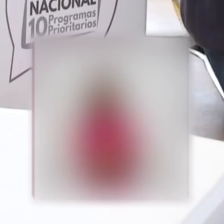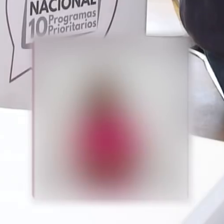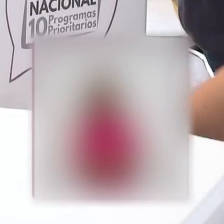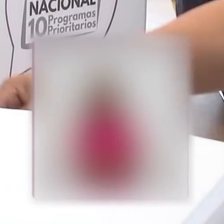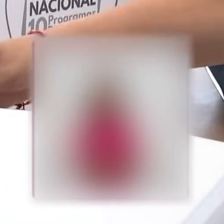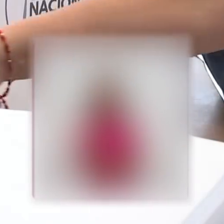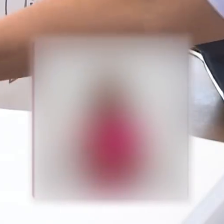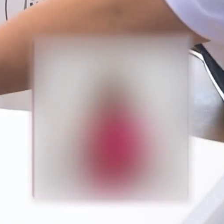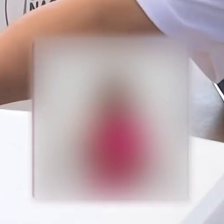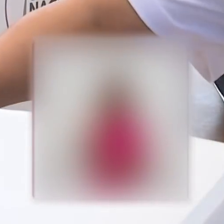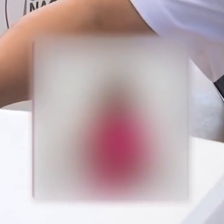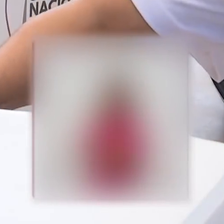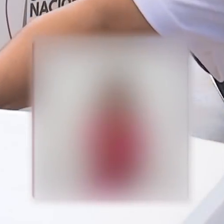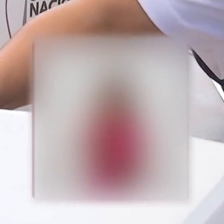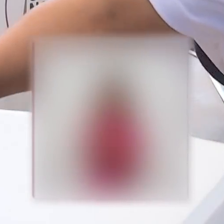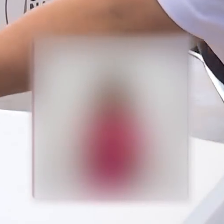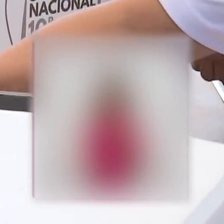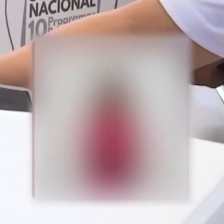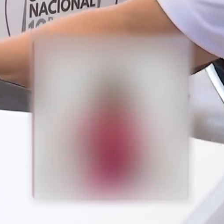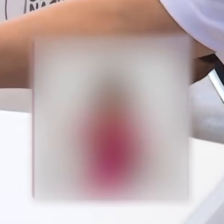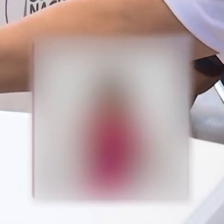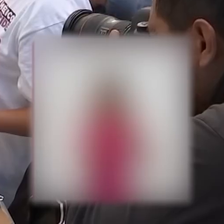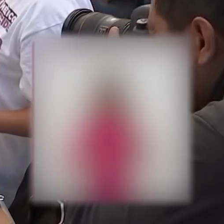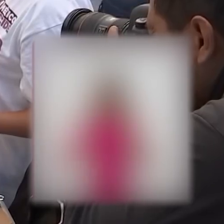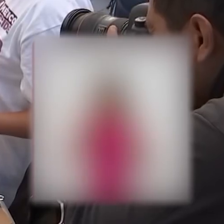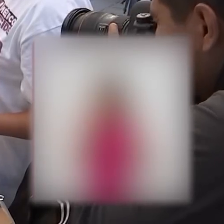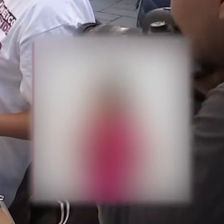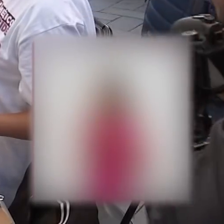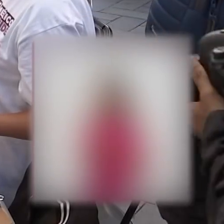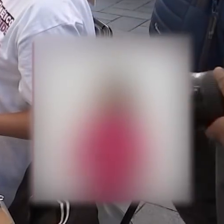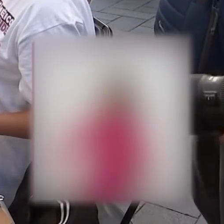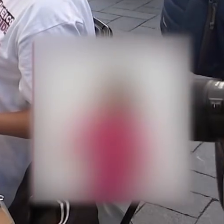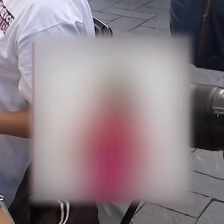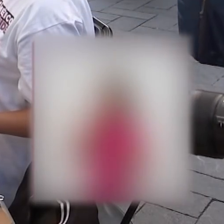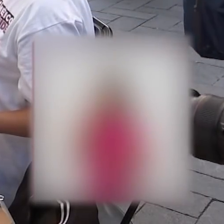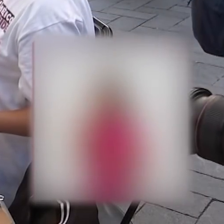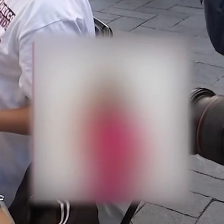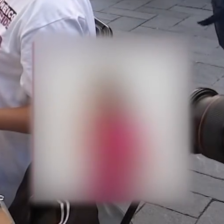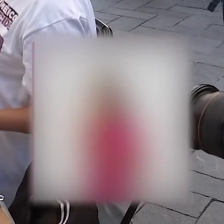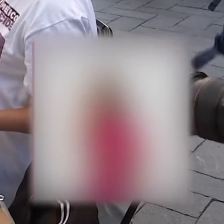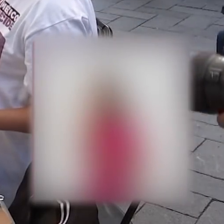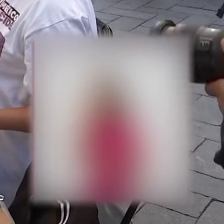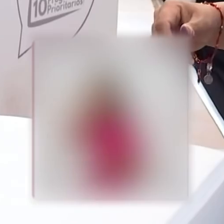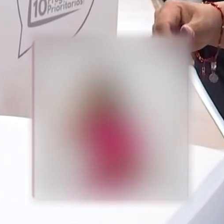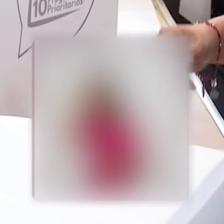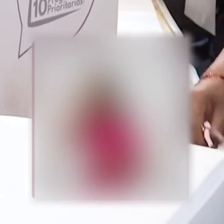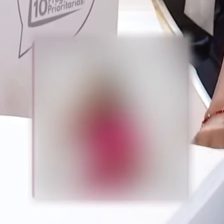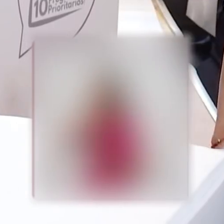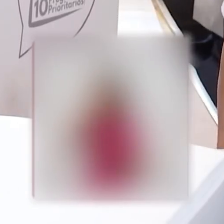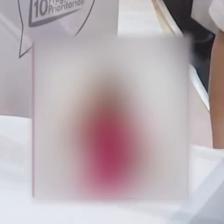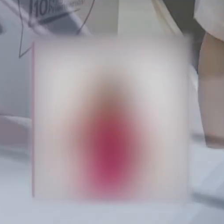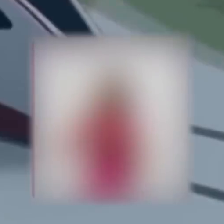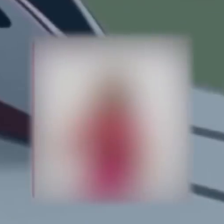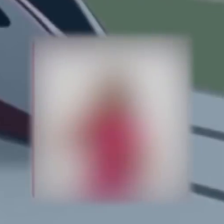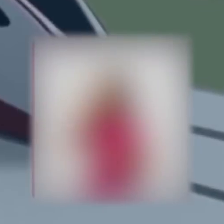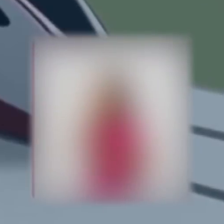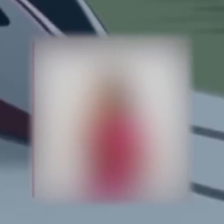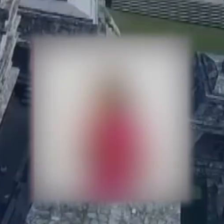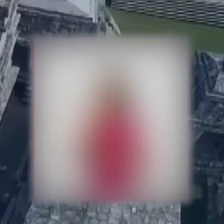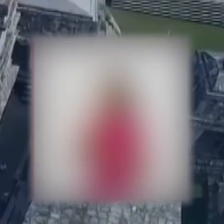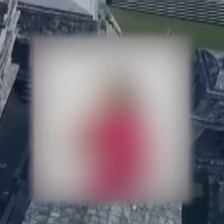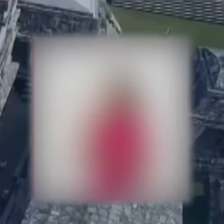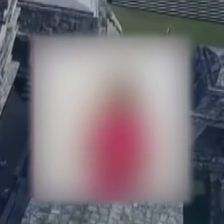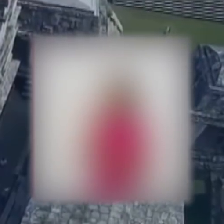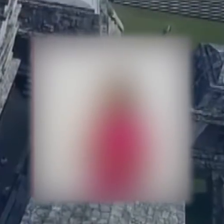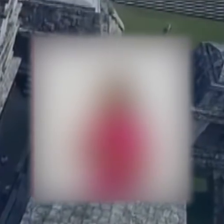su opinión en la segunda consulta nacional sobre 10 programas prioritarios de la nueva administración, como la construcción del Tren